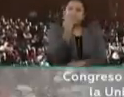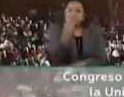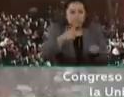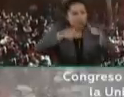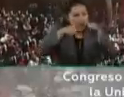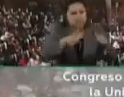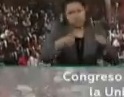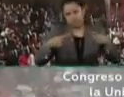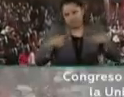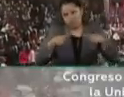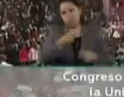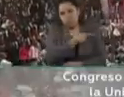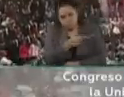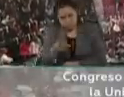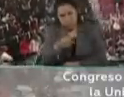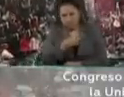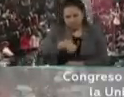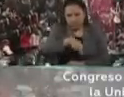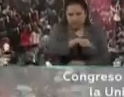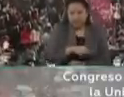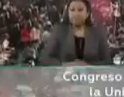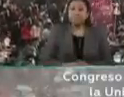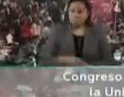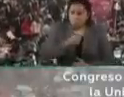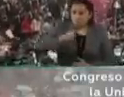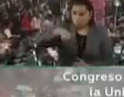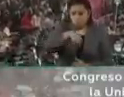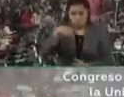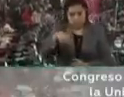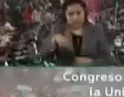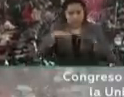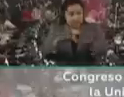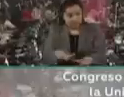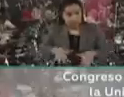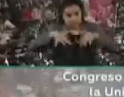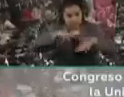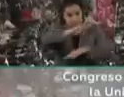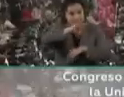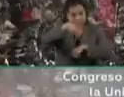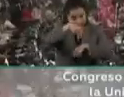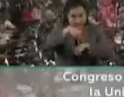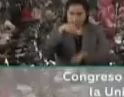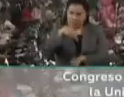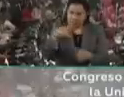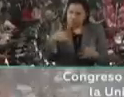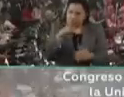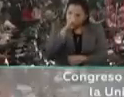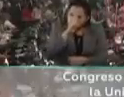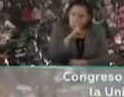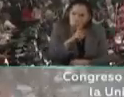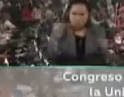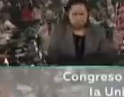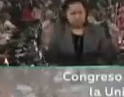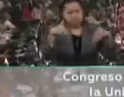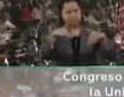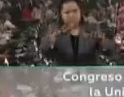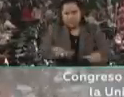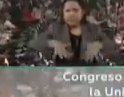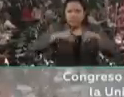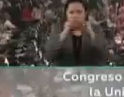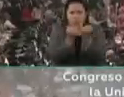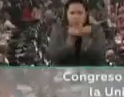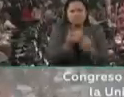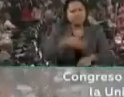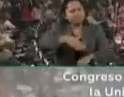desde esta tribuna, en este solemne acto, les decimos al pueblo de México todo,